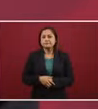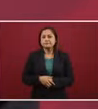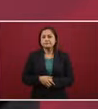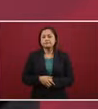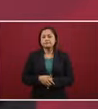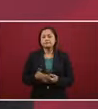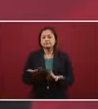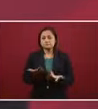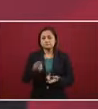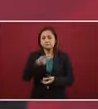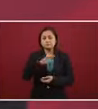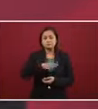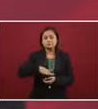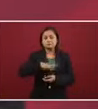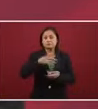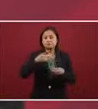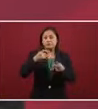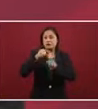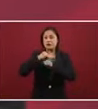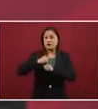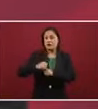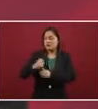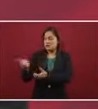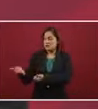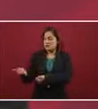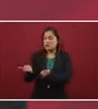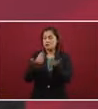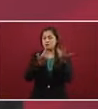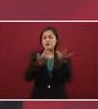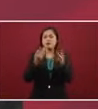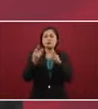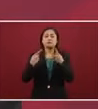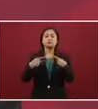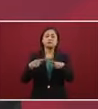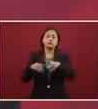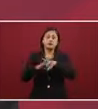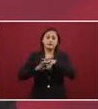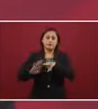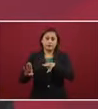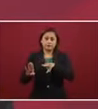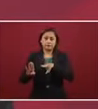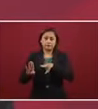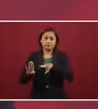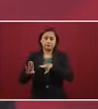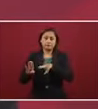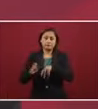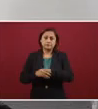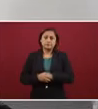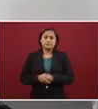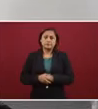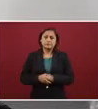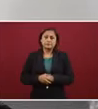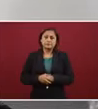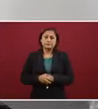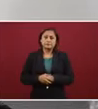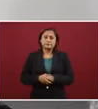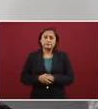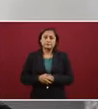trasladar a migrantes, y son los que organizan estas